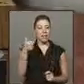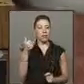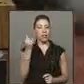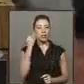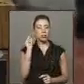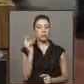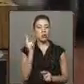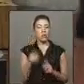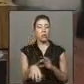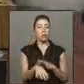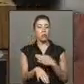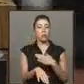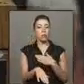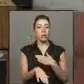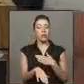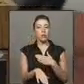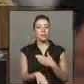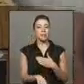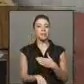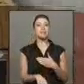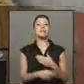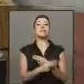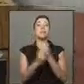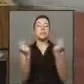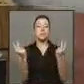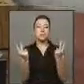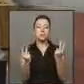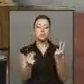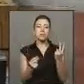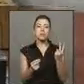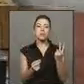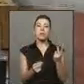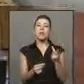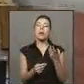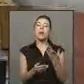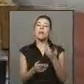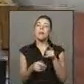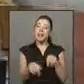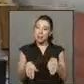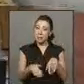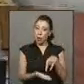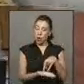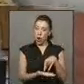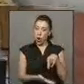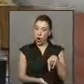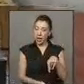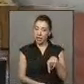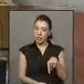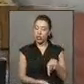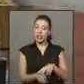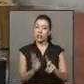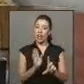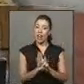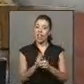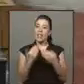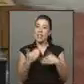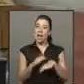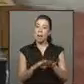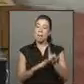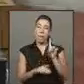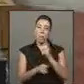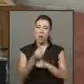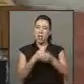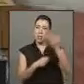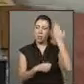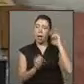Instituto de Salud Pública de Chile en el siguiente tenor y sentido. Cuando este mismo Congreso Nacional legisló ya hace más de un